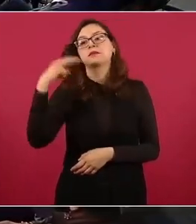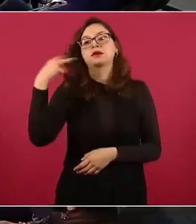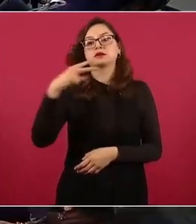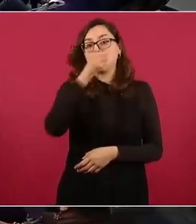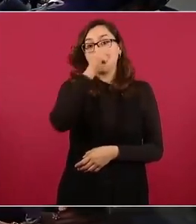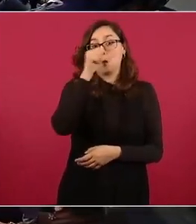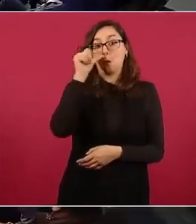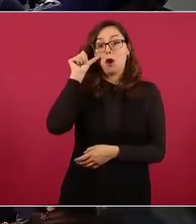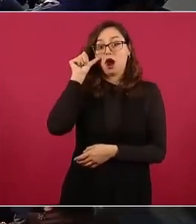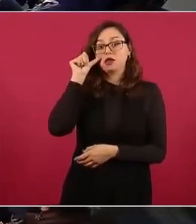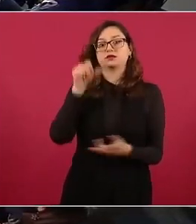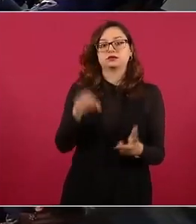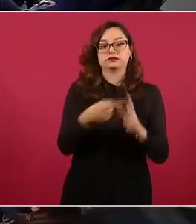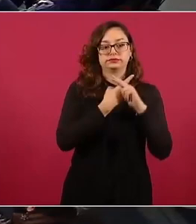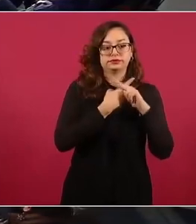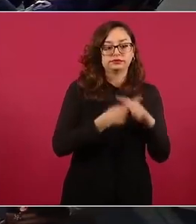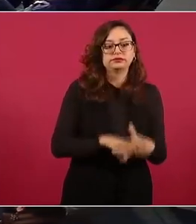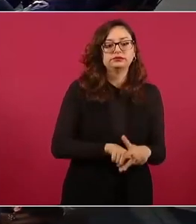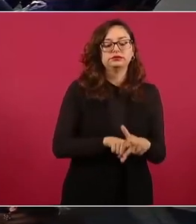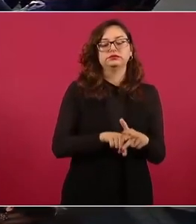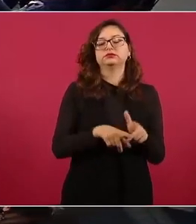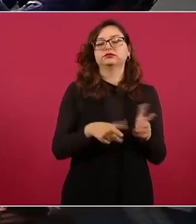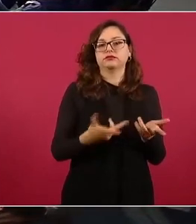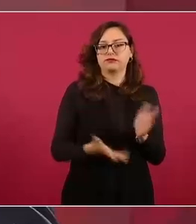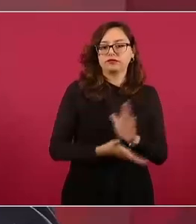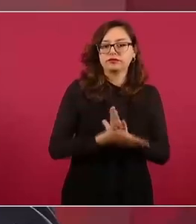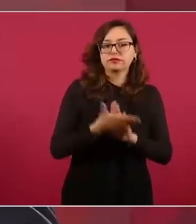Desde entonces, y Porfirio Díaz